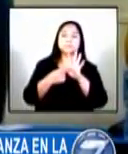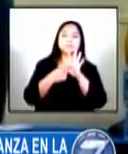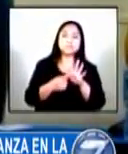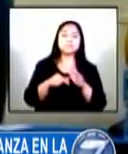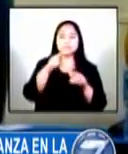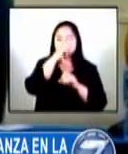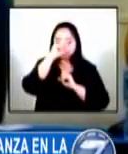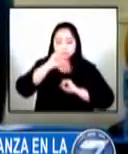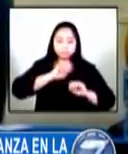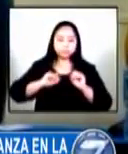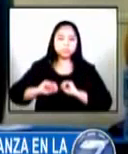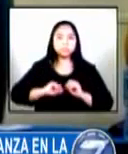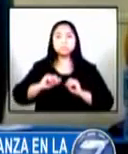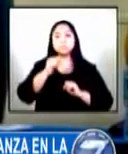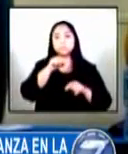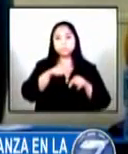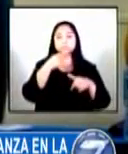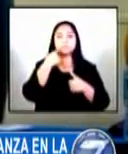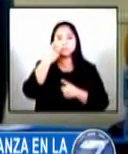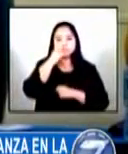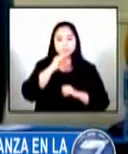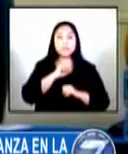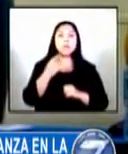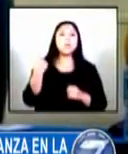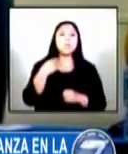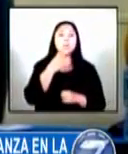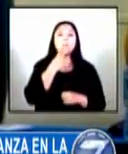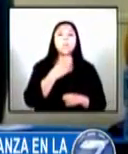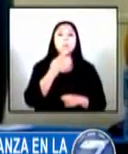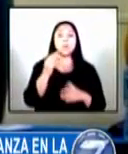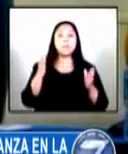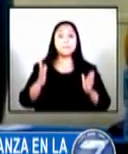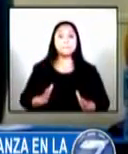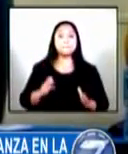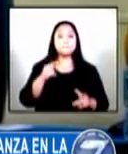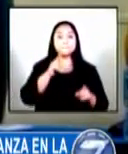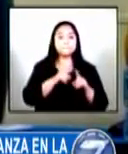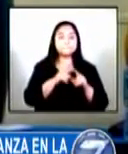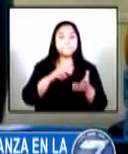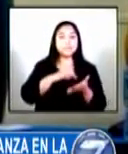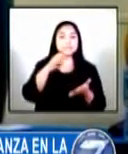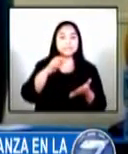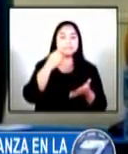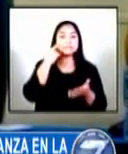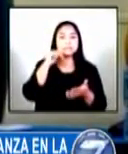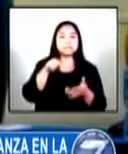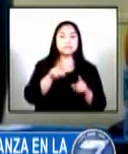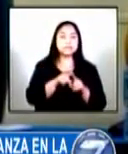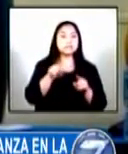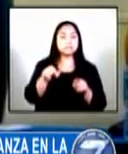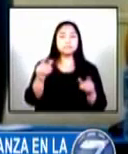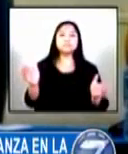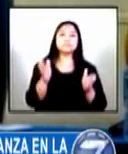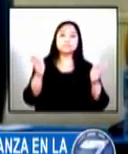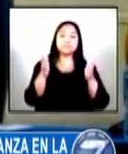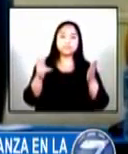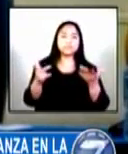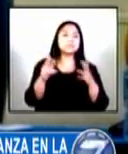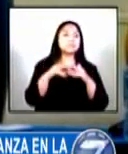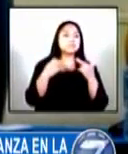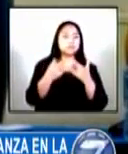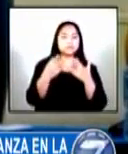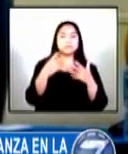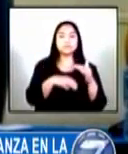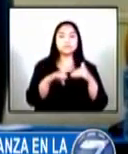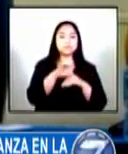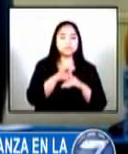realizada conjuntamente con nuestro hermano país de Antigua Barbuda al promover la sesión extraordinaria del Consejo